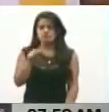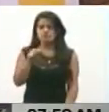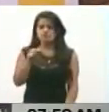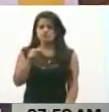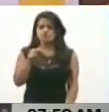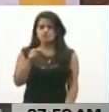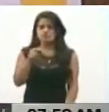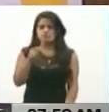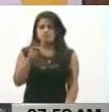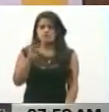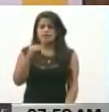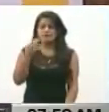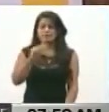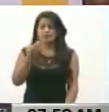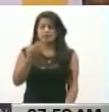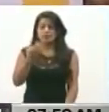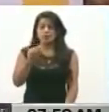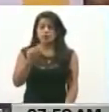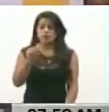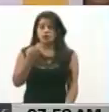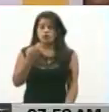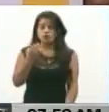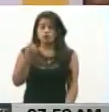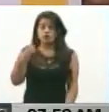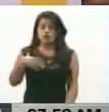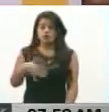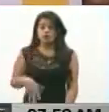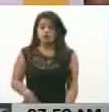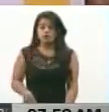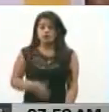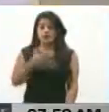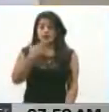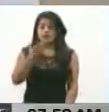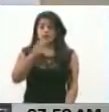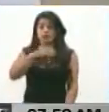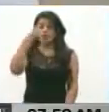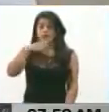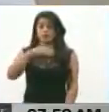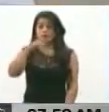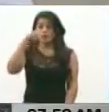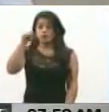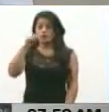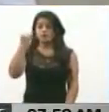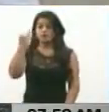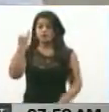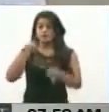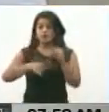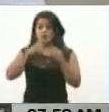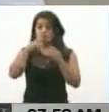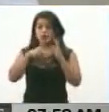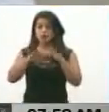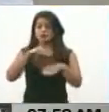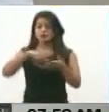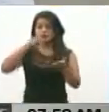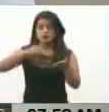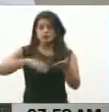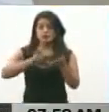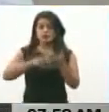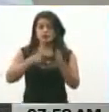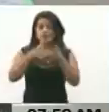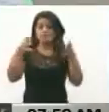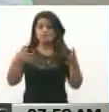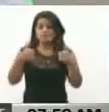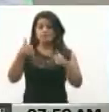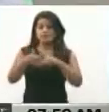bueno, es costoso. Gracias a que el comandante Maduro, a finales de 2014, aprobó un punto de cuenta para ampliar esta plataforma